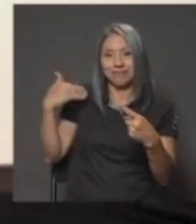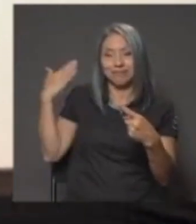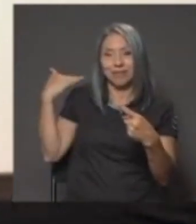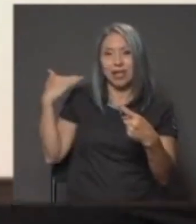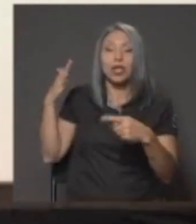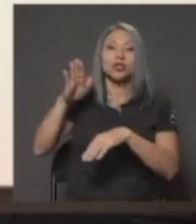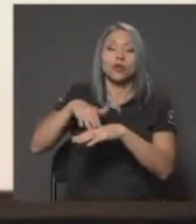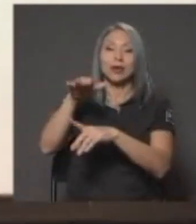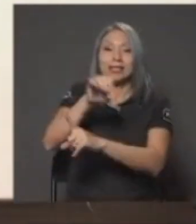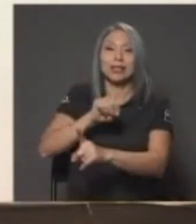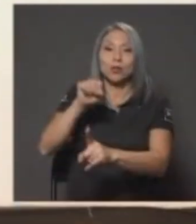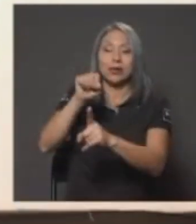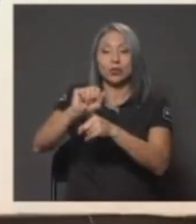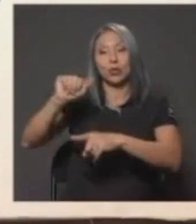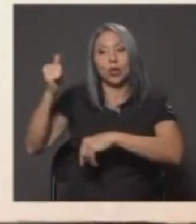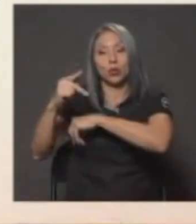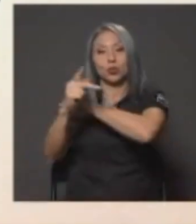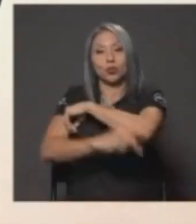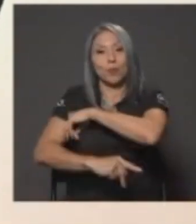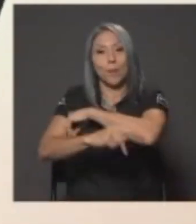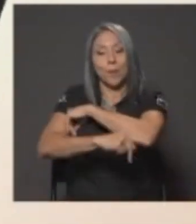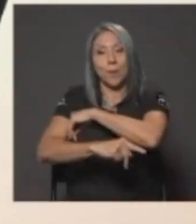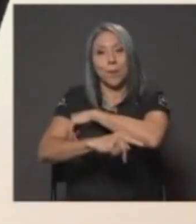¿verdad?, sobre la situación externa.